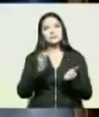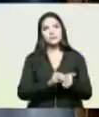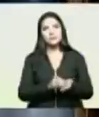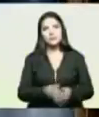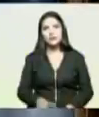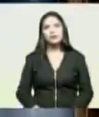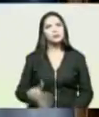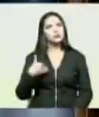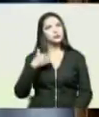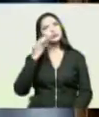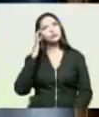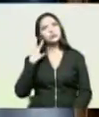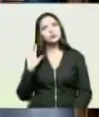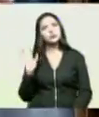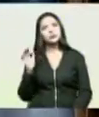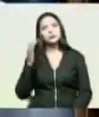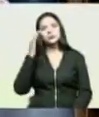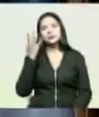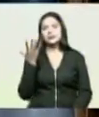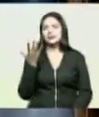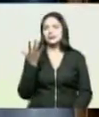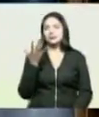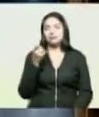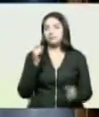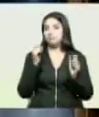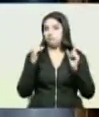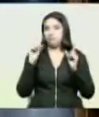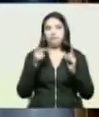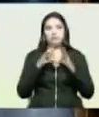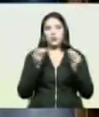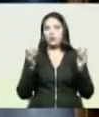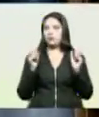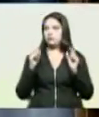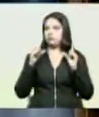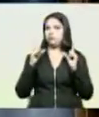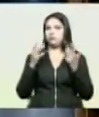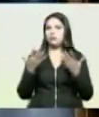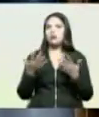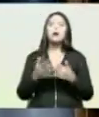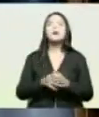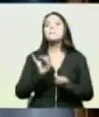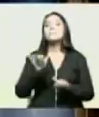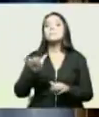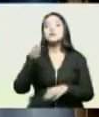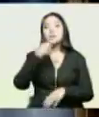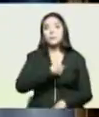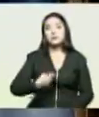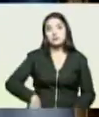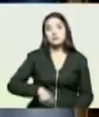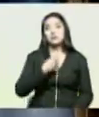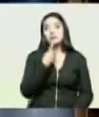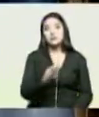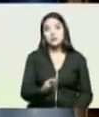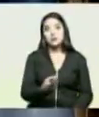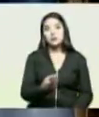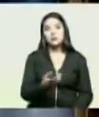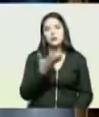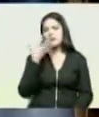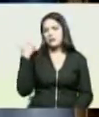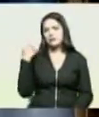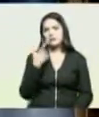mí me parece doblemente escandaloso todo esto, porque si el propio jefe de Estado dijo en su